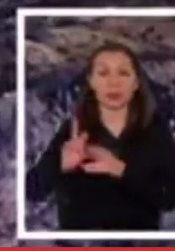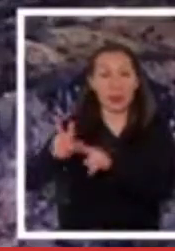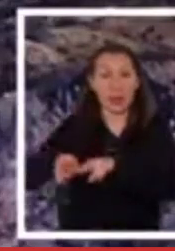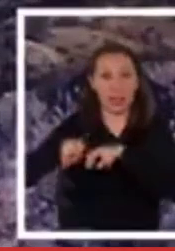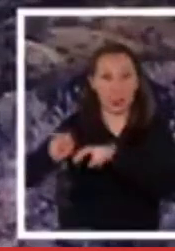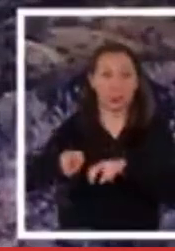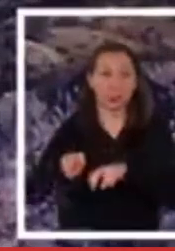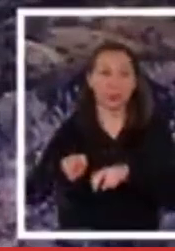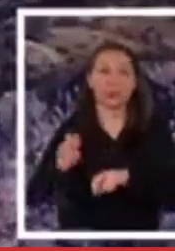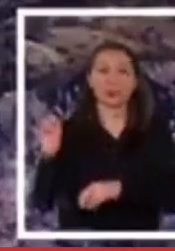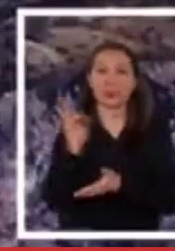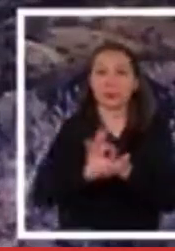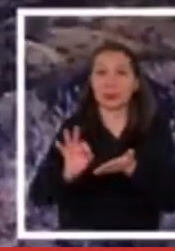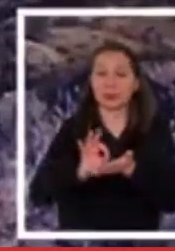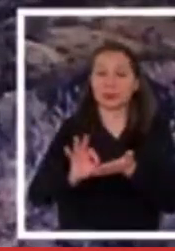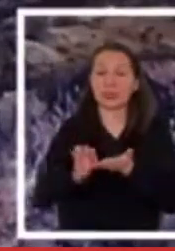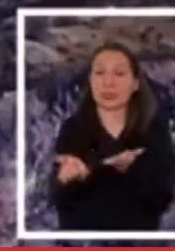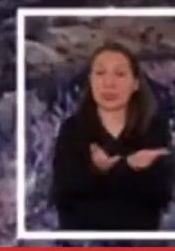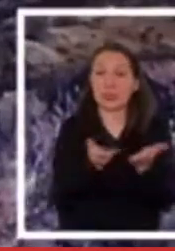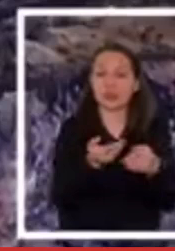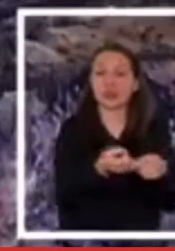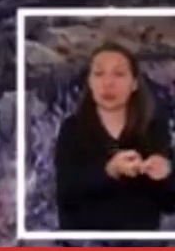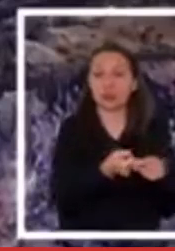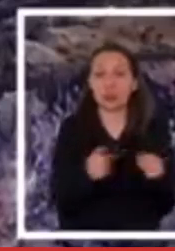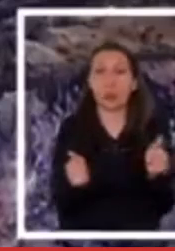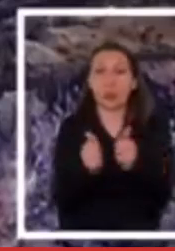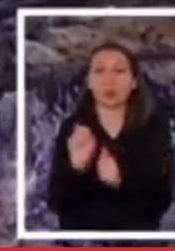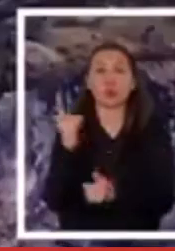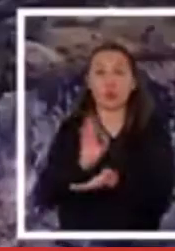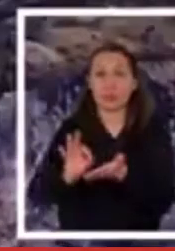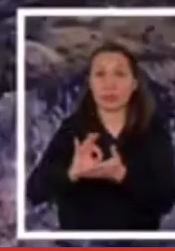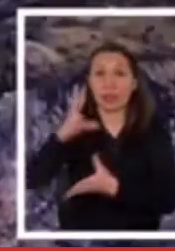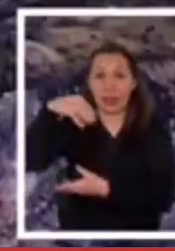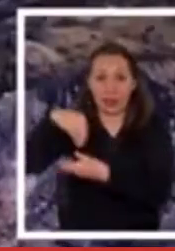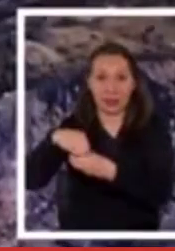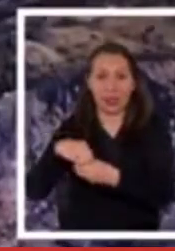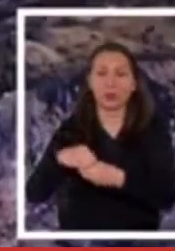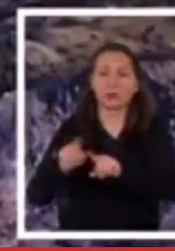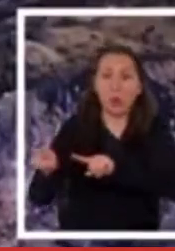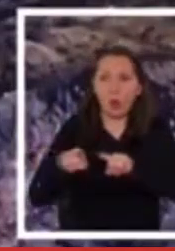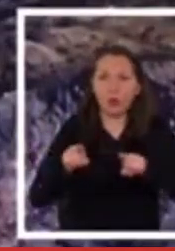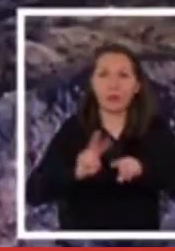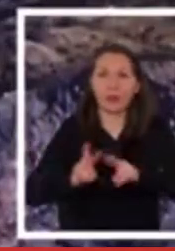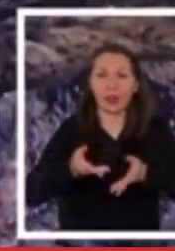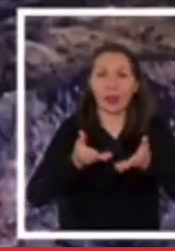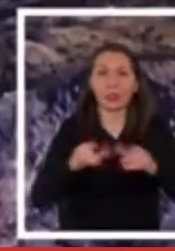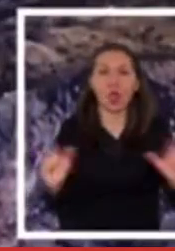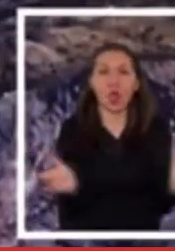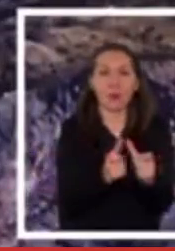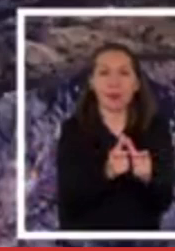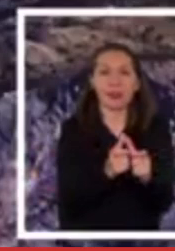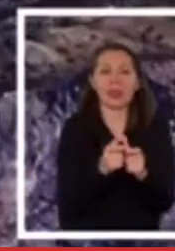agricultura desde la subsecretaría de servicios sociales en conjunto con el subsecretario del interior estamos coordinando las acciones de el